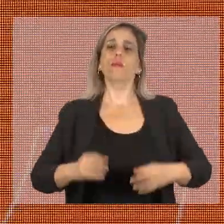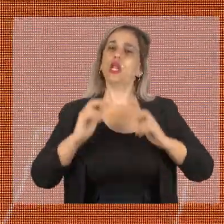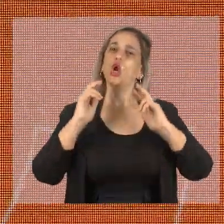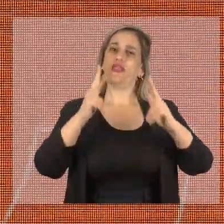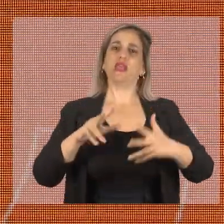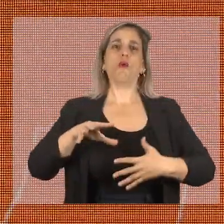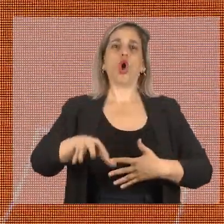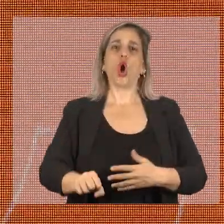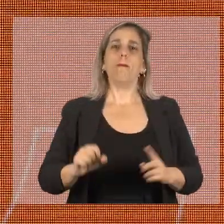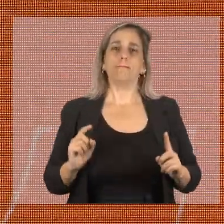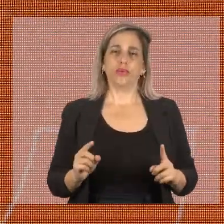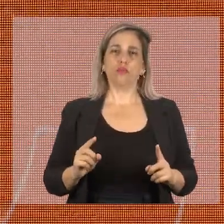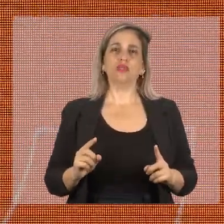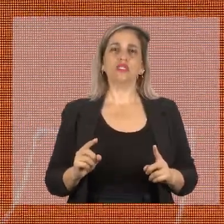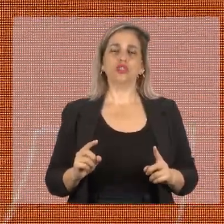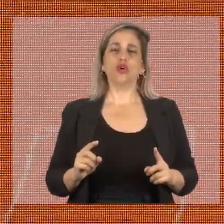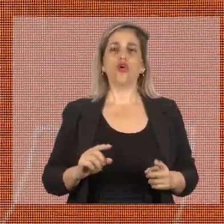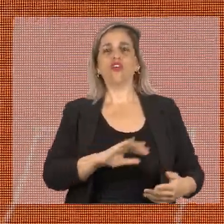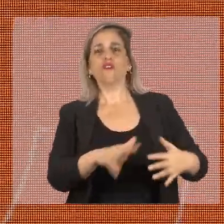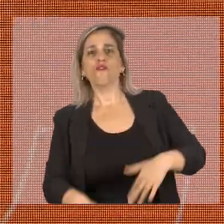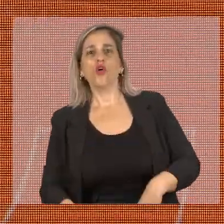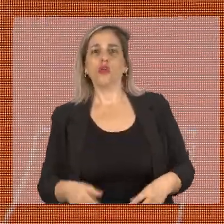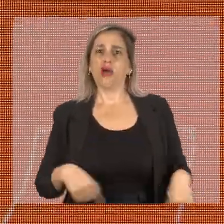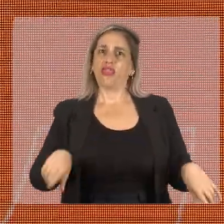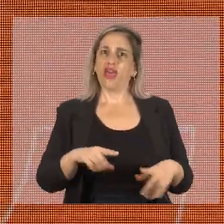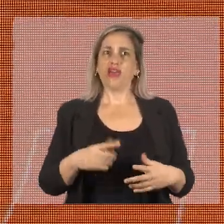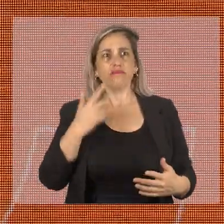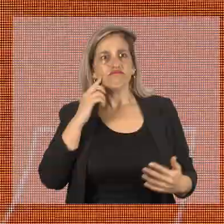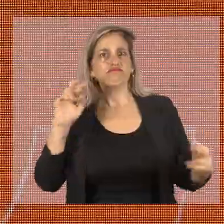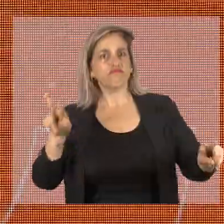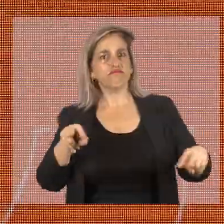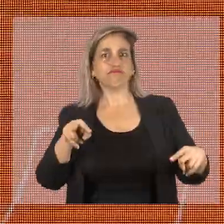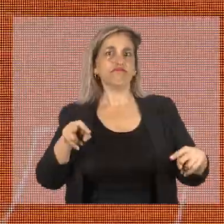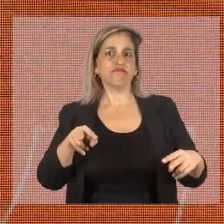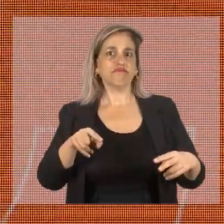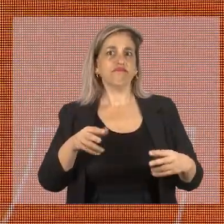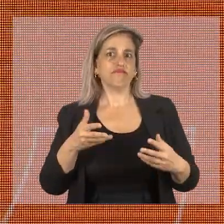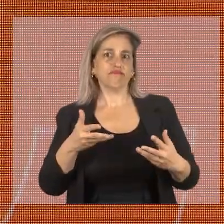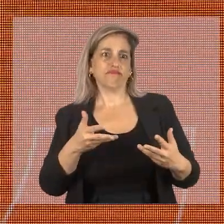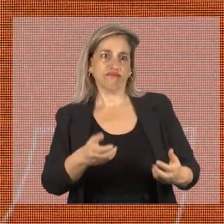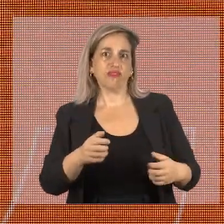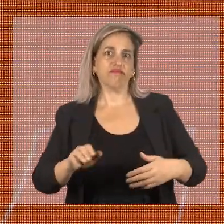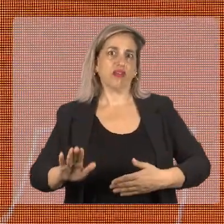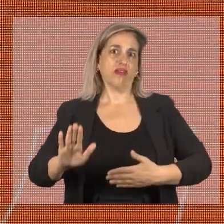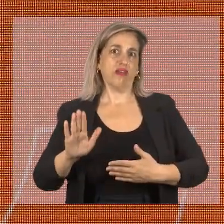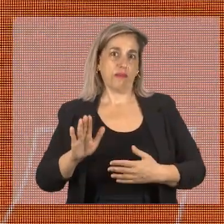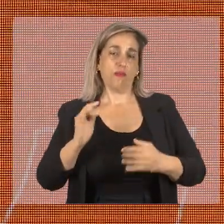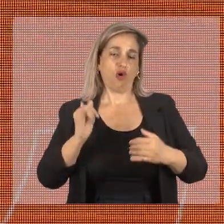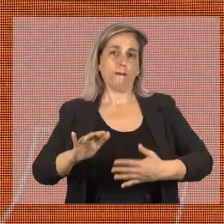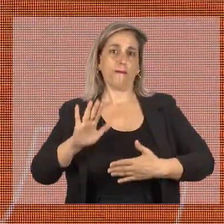ese compromiso visual de darse la mano y, obviamente, en este caso,